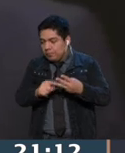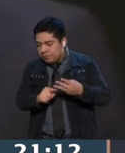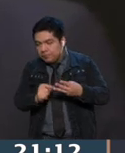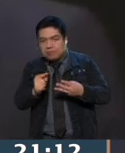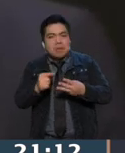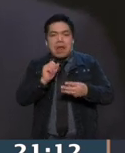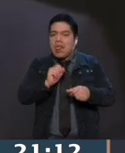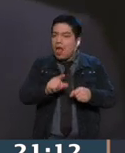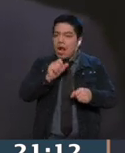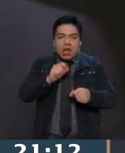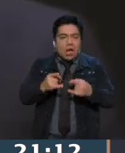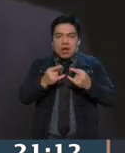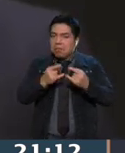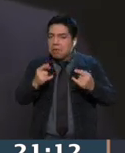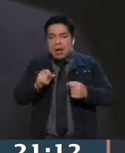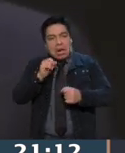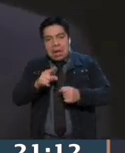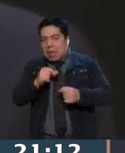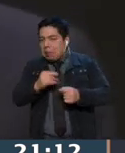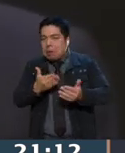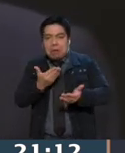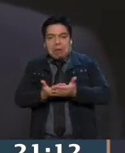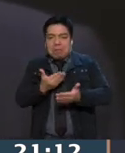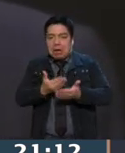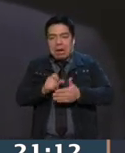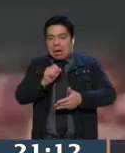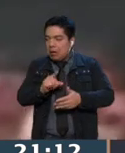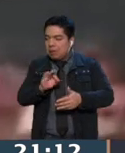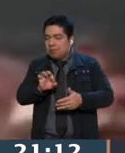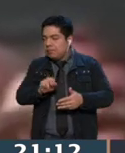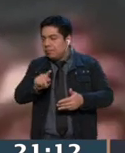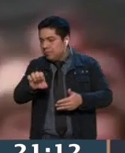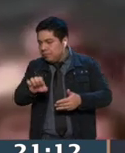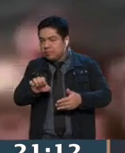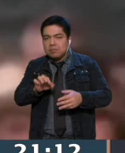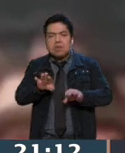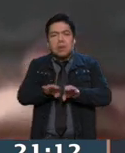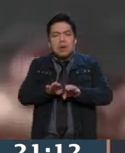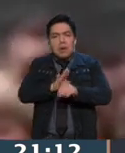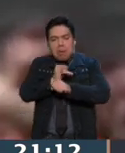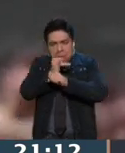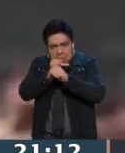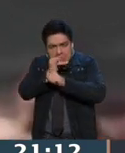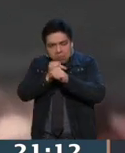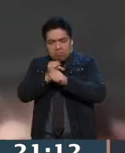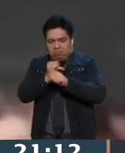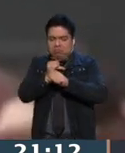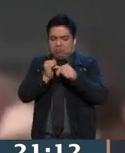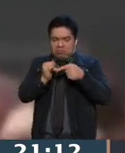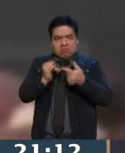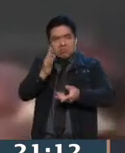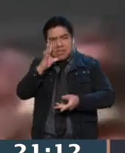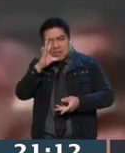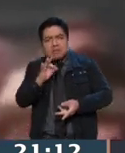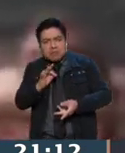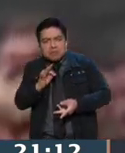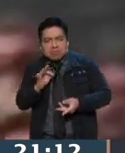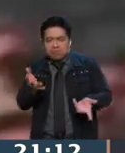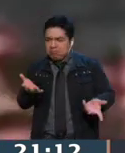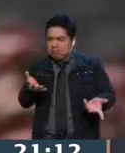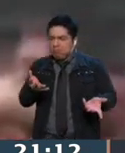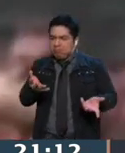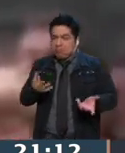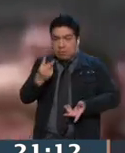la misma historia con las mismas fuentes de una investigación fallida, aquella que, insisto, se abre en